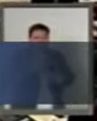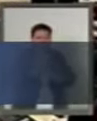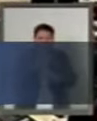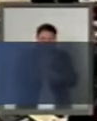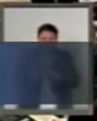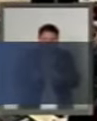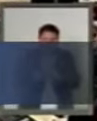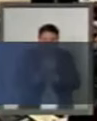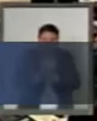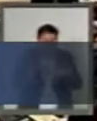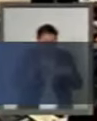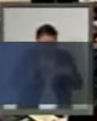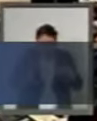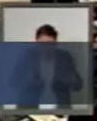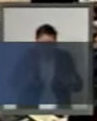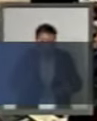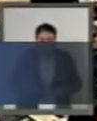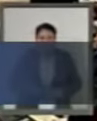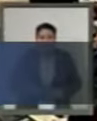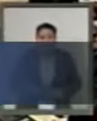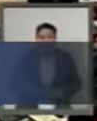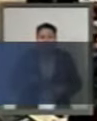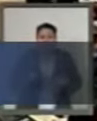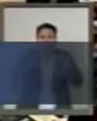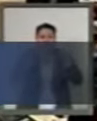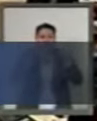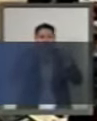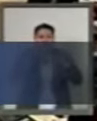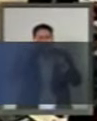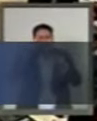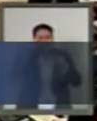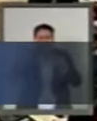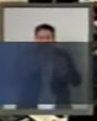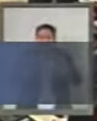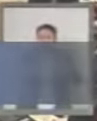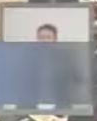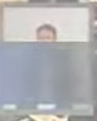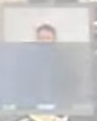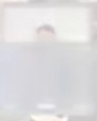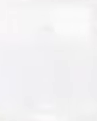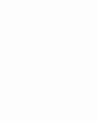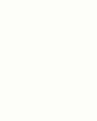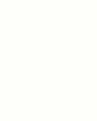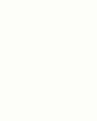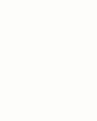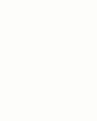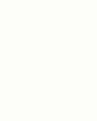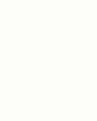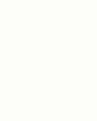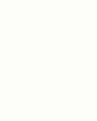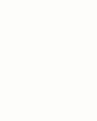el 85% por lo menos del Senado no estaban presentes.